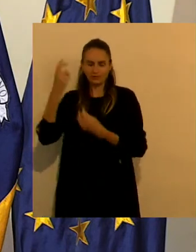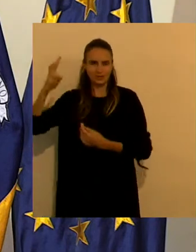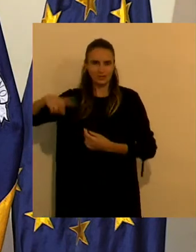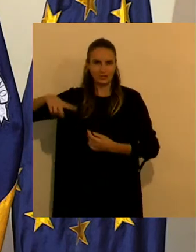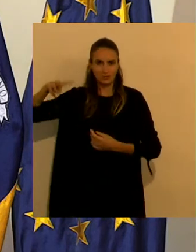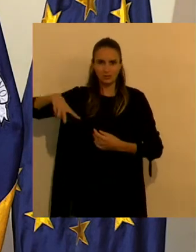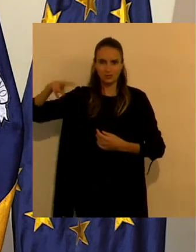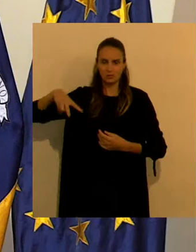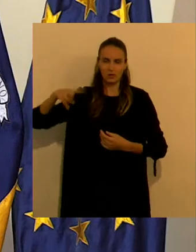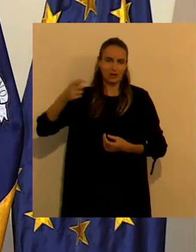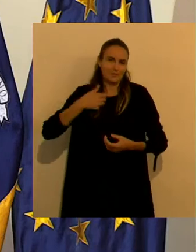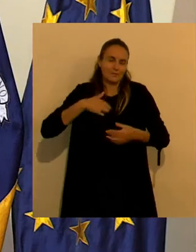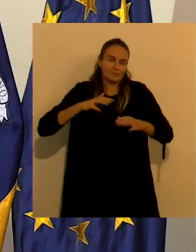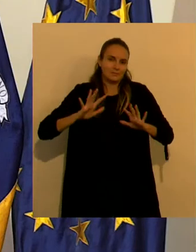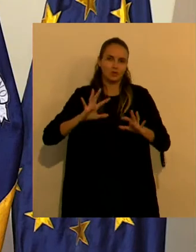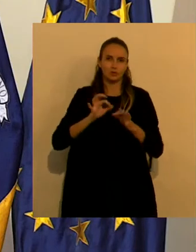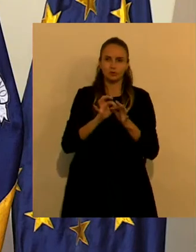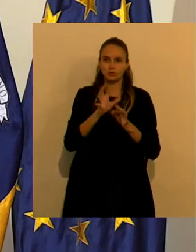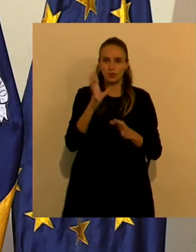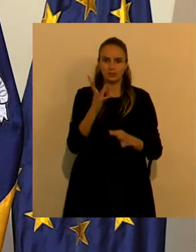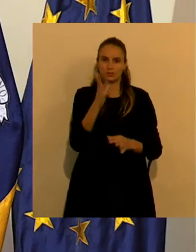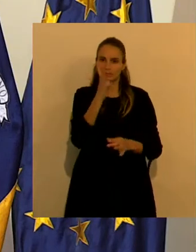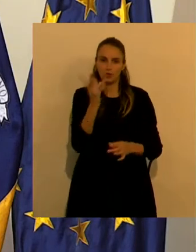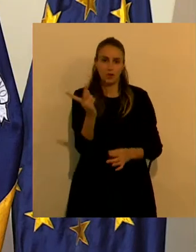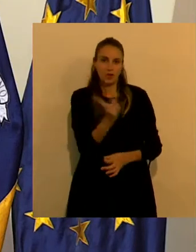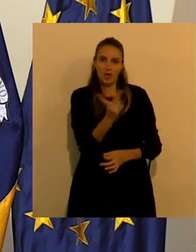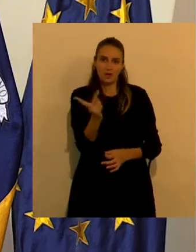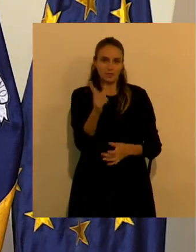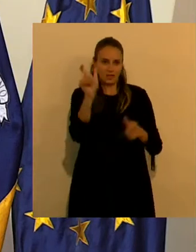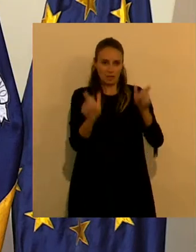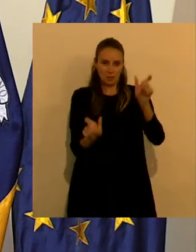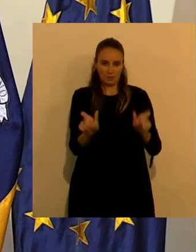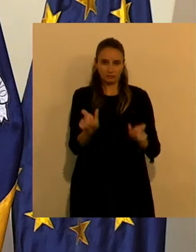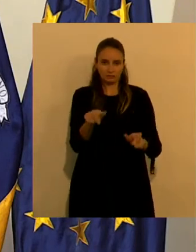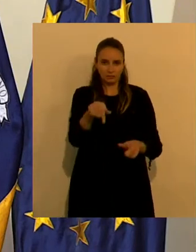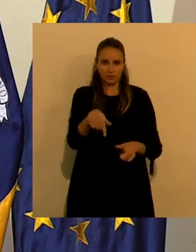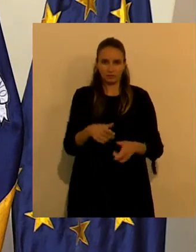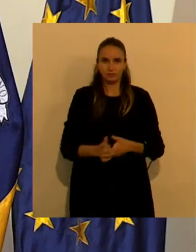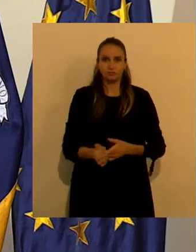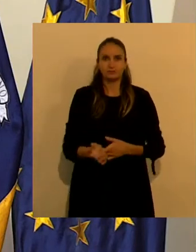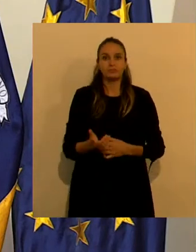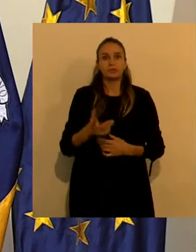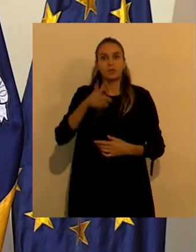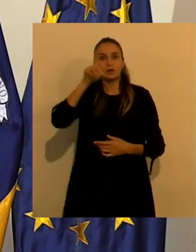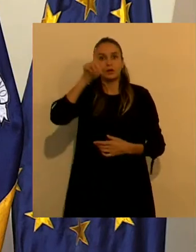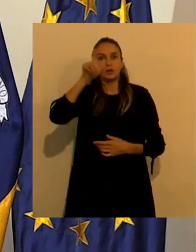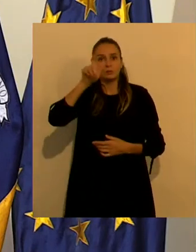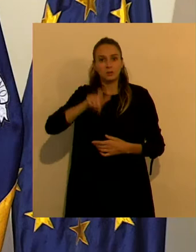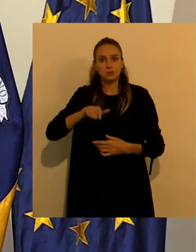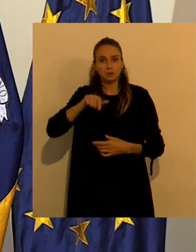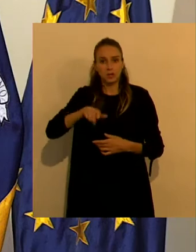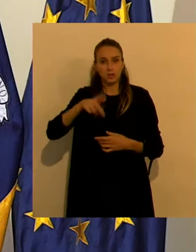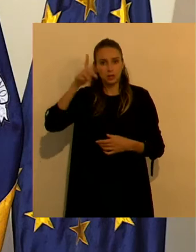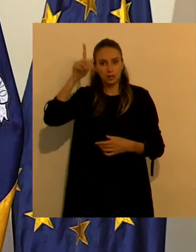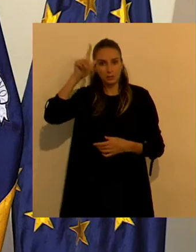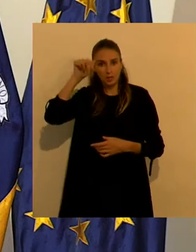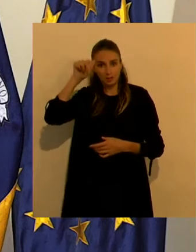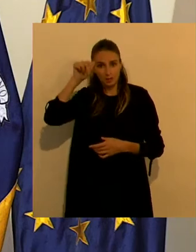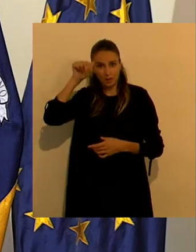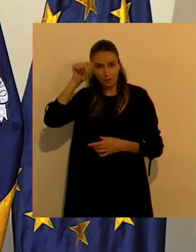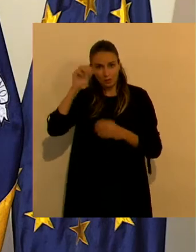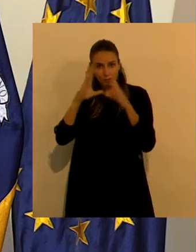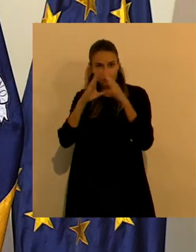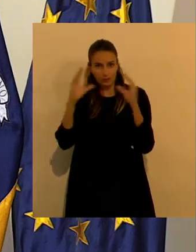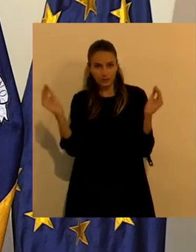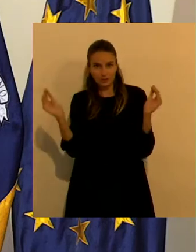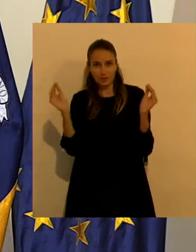de las que les hablo. Por una parte está Takaaki Kajita, que es el director del Instituto de Investigación de Rayos Cósmicos de la Universidad de Tokio, que ha estado